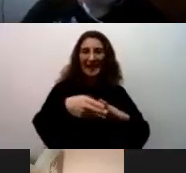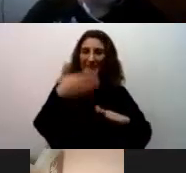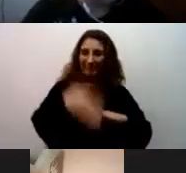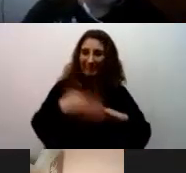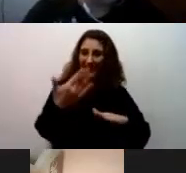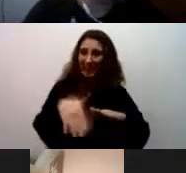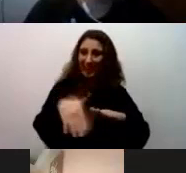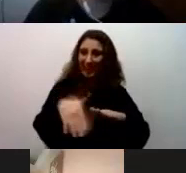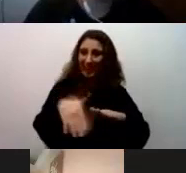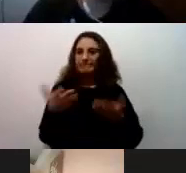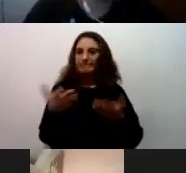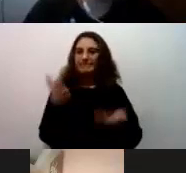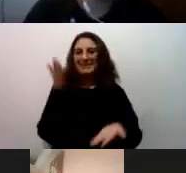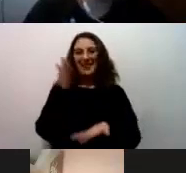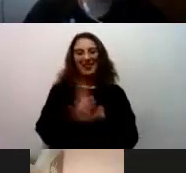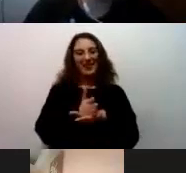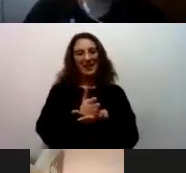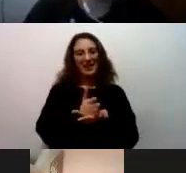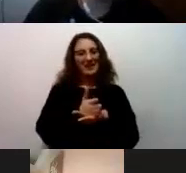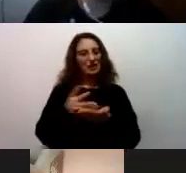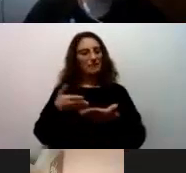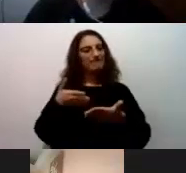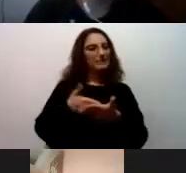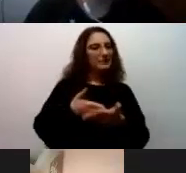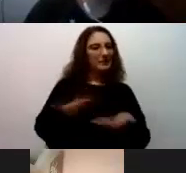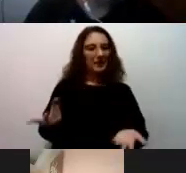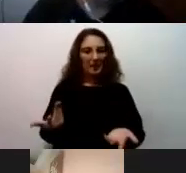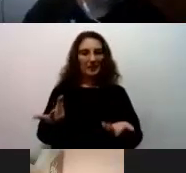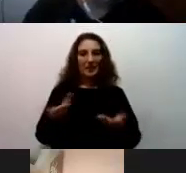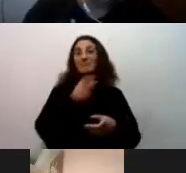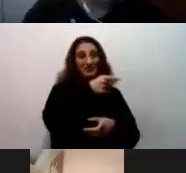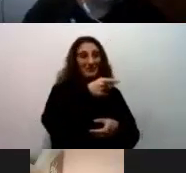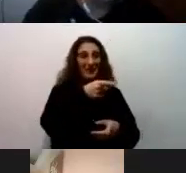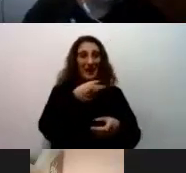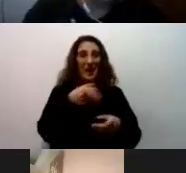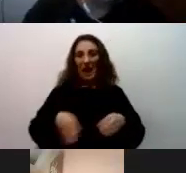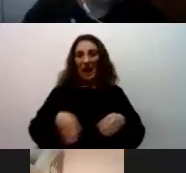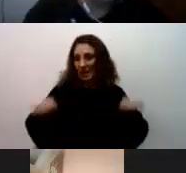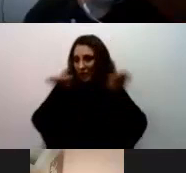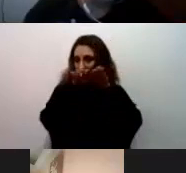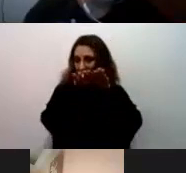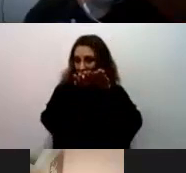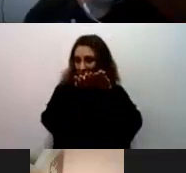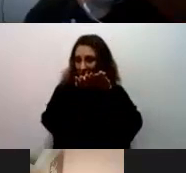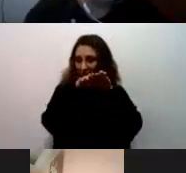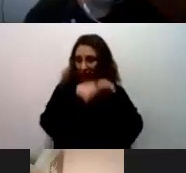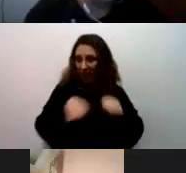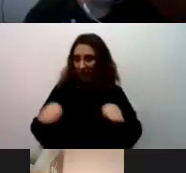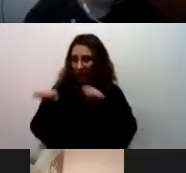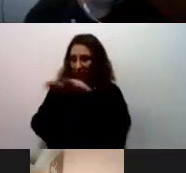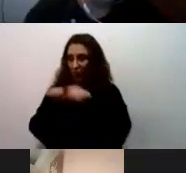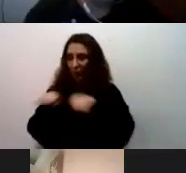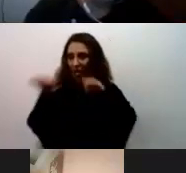el derecho de los actores a participar en igualdad de condiciones y con equiparación de oportunidades junto al